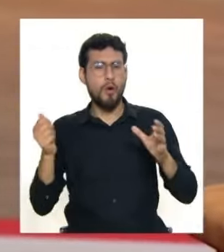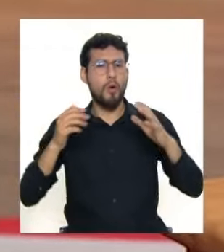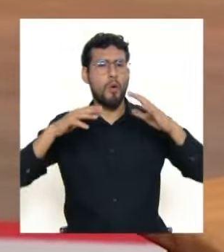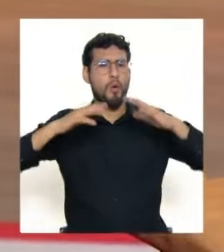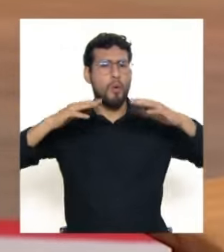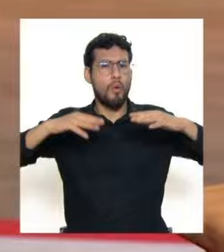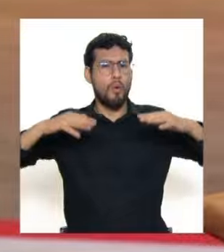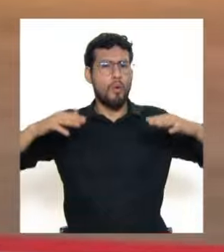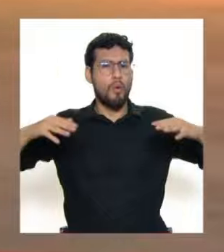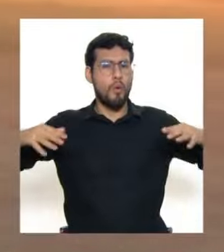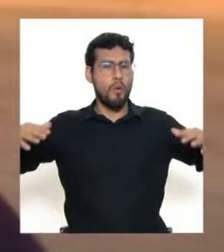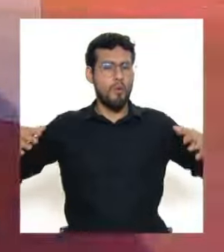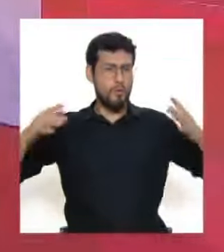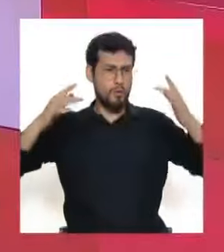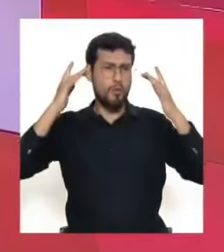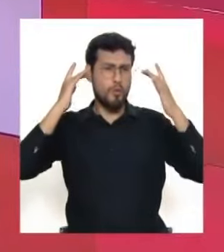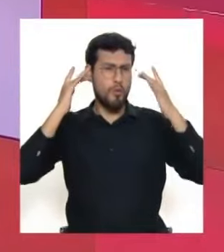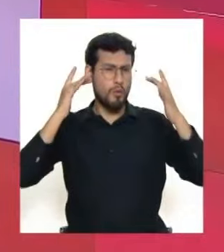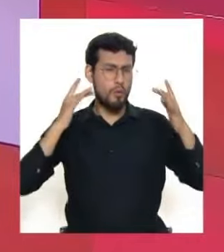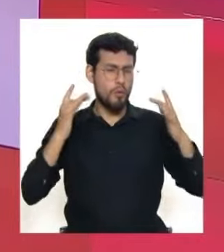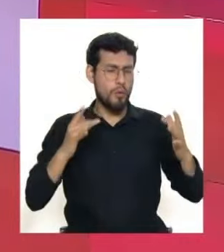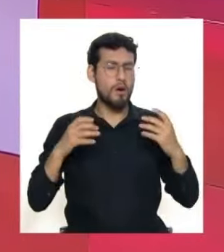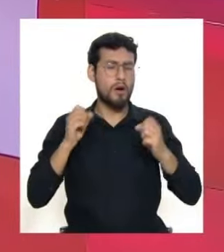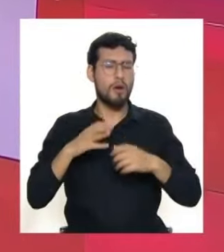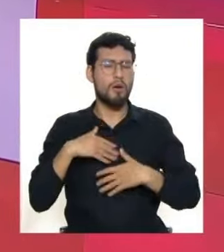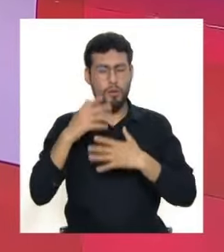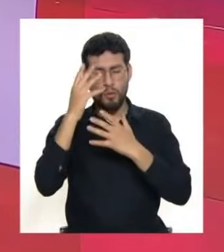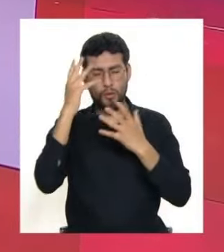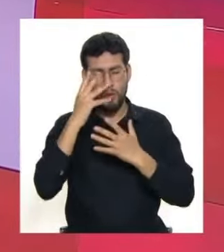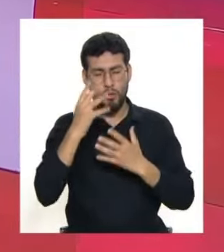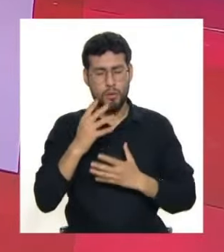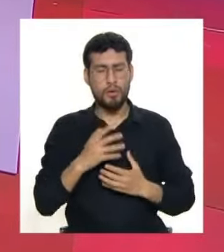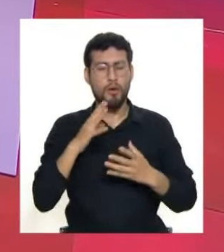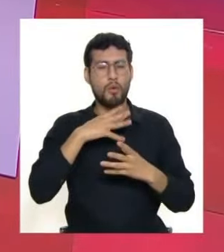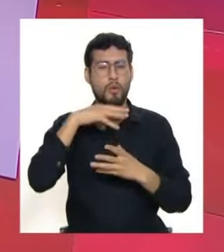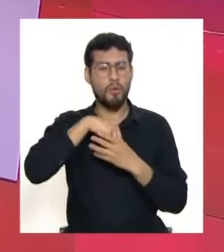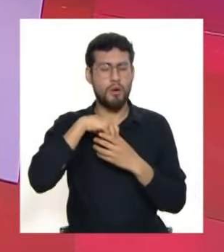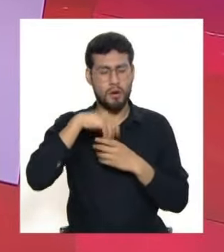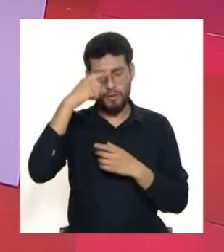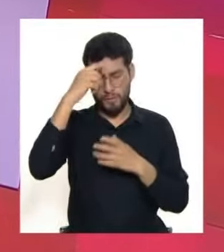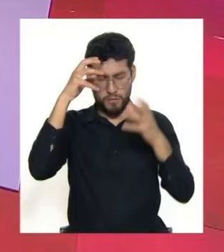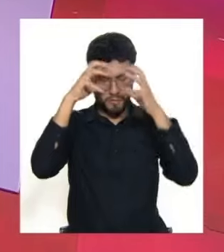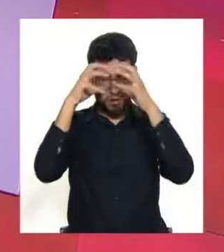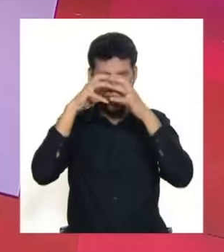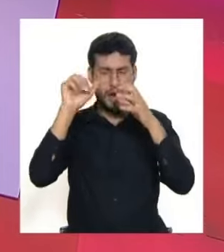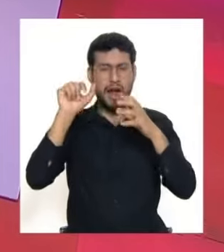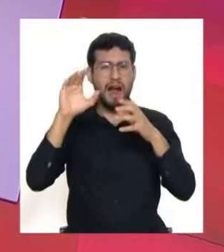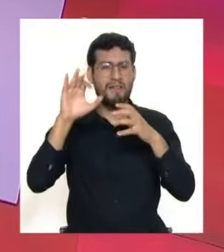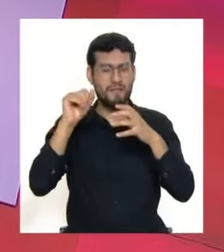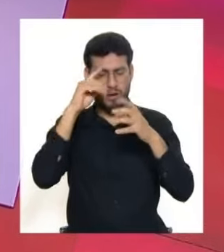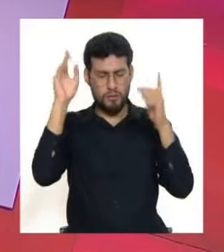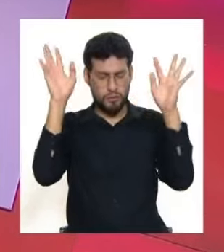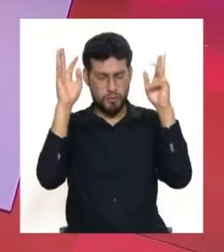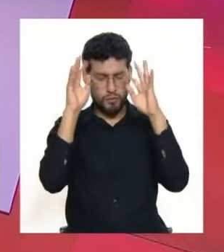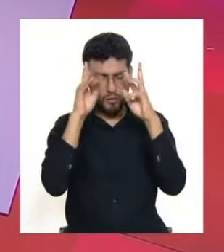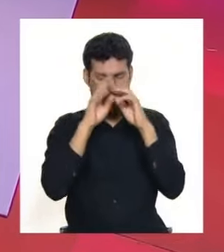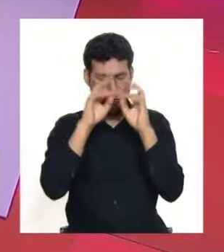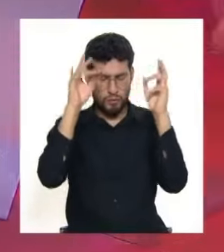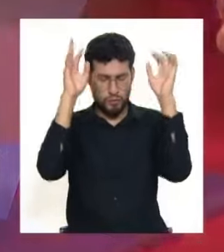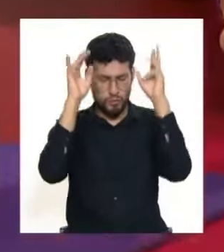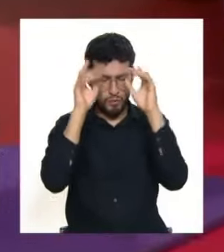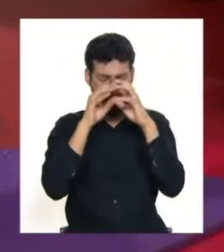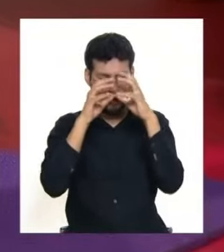vibración ayuda mucho a equilibrar nuestras ondas alfas del cerebro, ¿ok? Y nos va a inducir a unas ondas